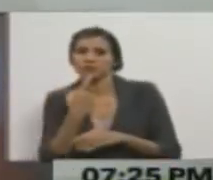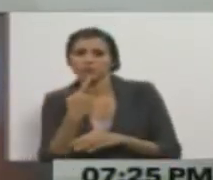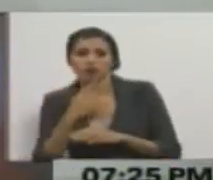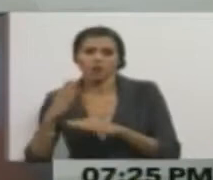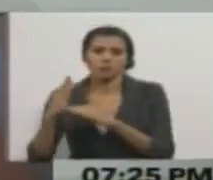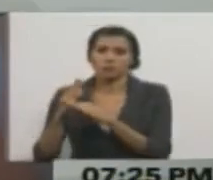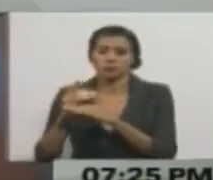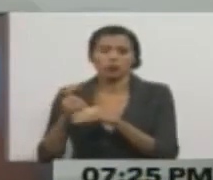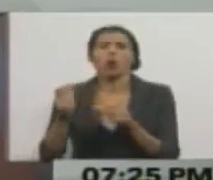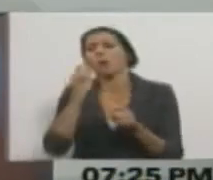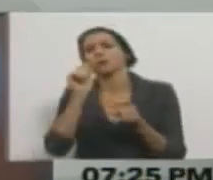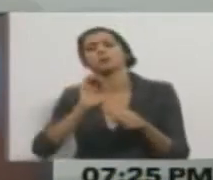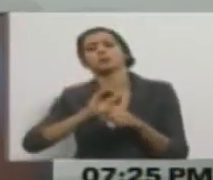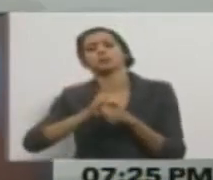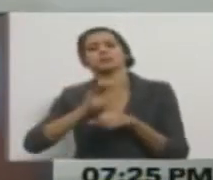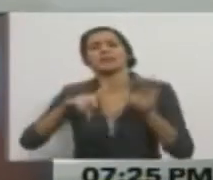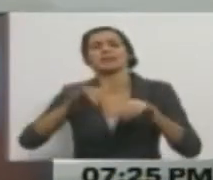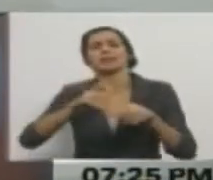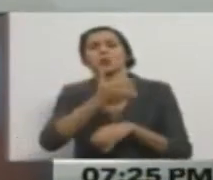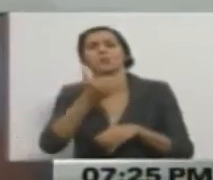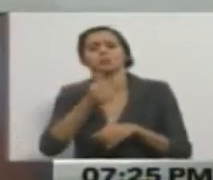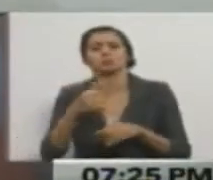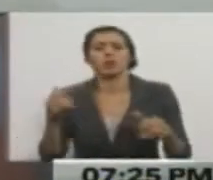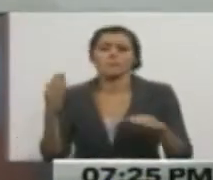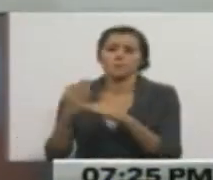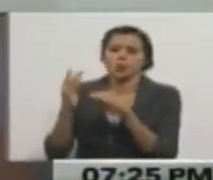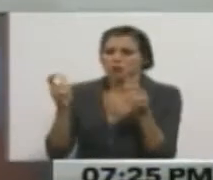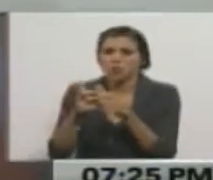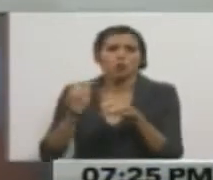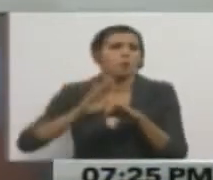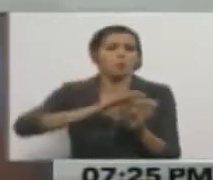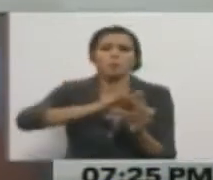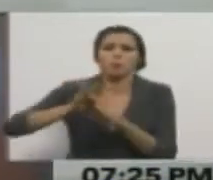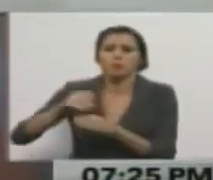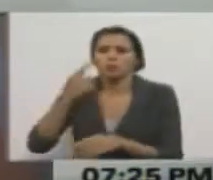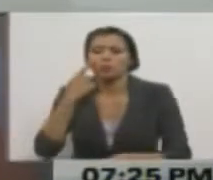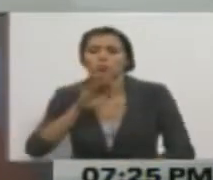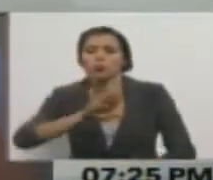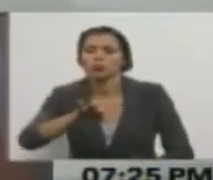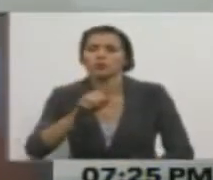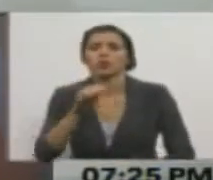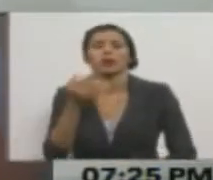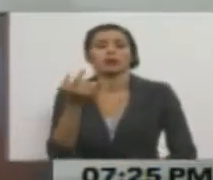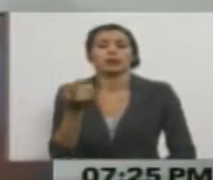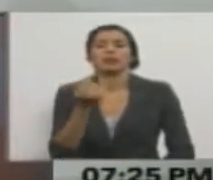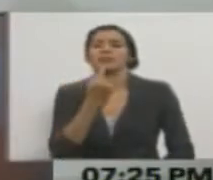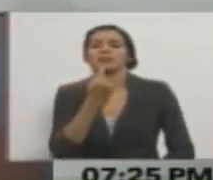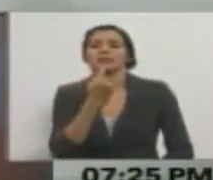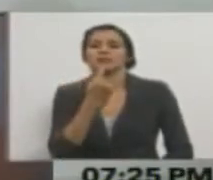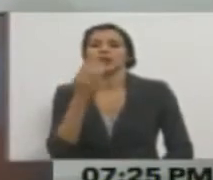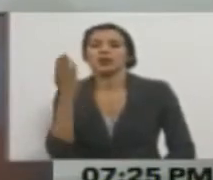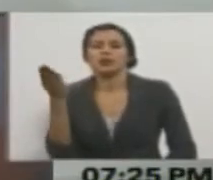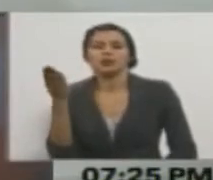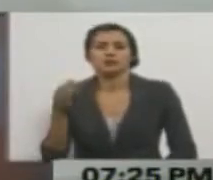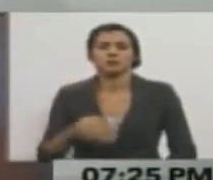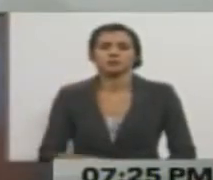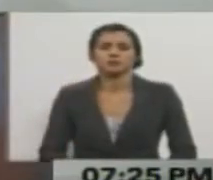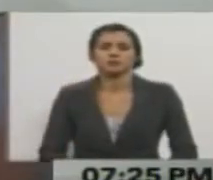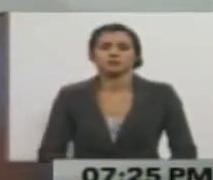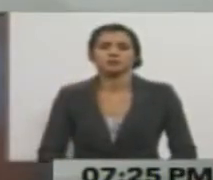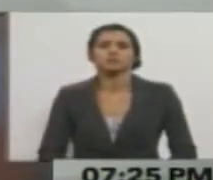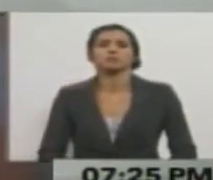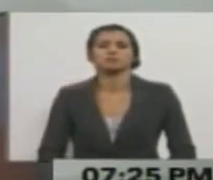Consejo Nacional Electoral es, estoy citando a Chuo Torrealba, el reconocimiento de la